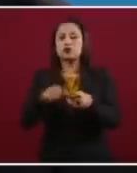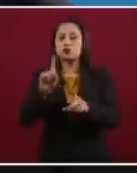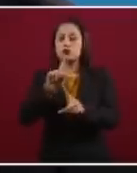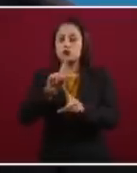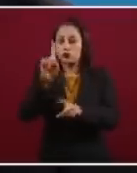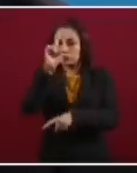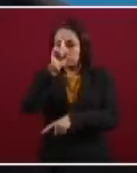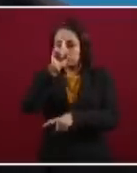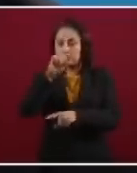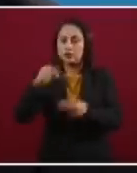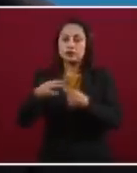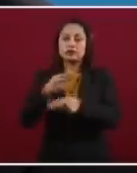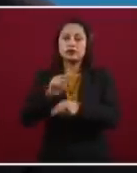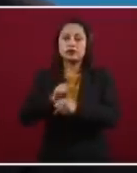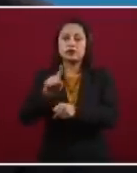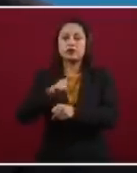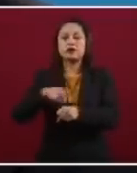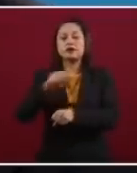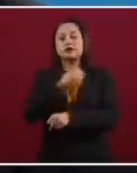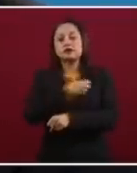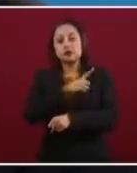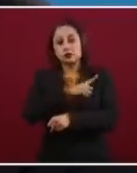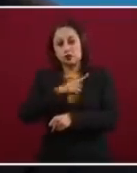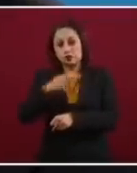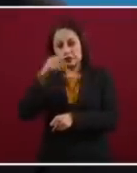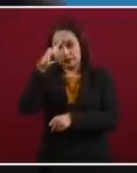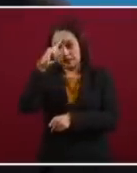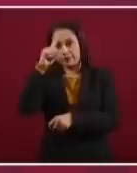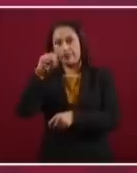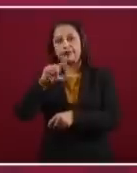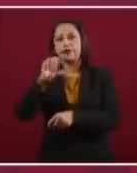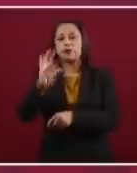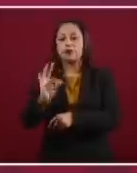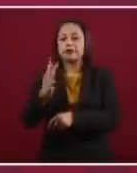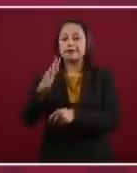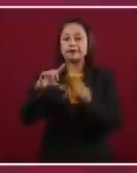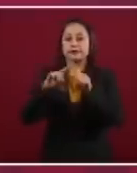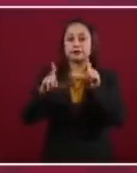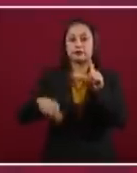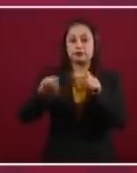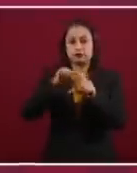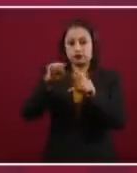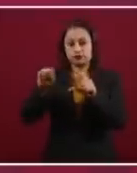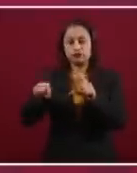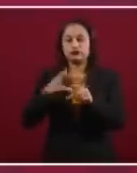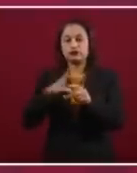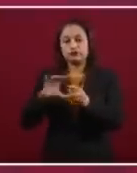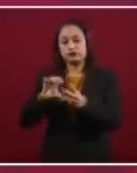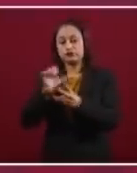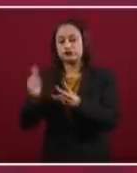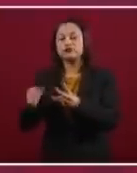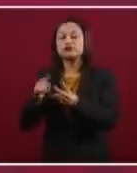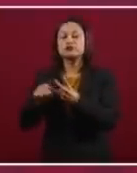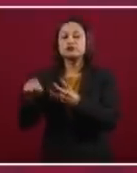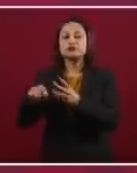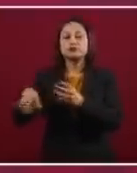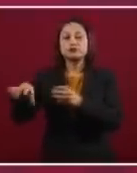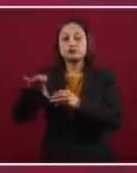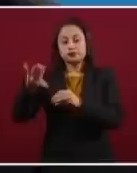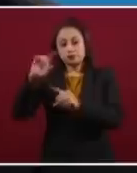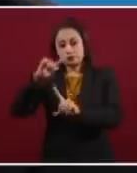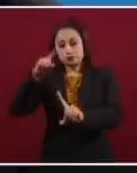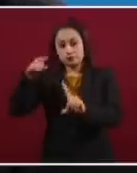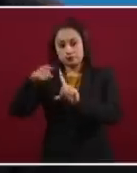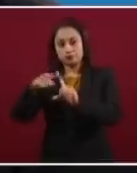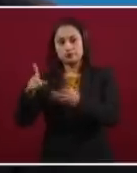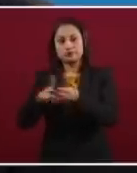integrales de salud mental que sólo hay 45 en el país y por el otro lado la infraestructura de adicciones en